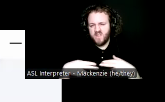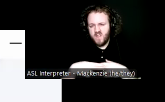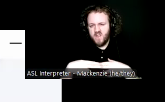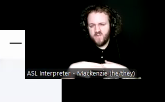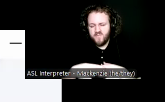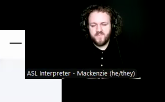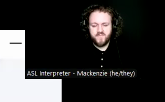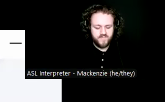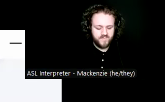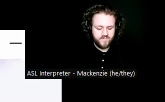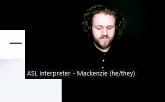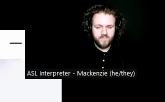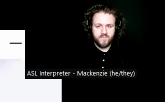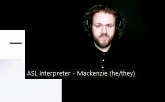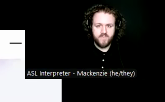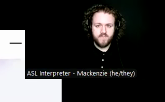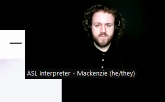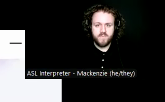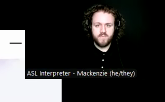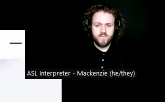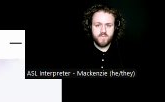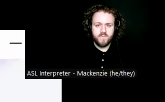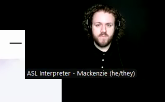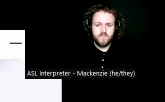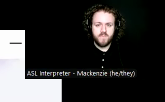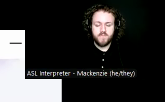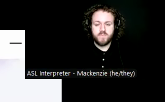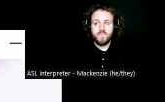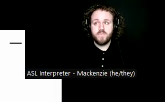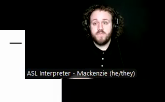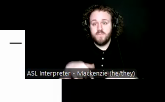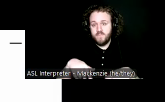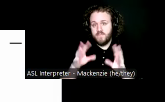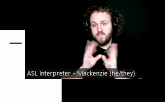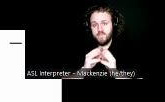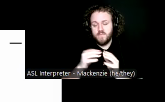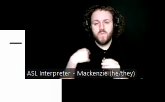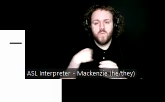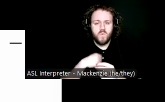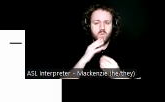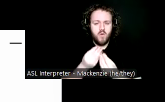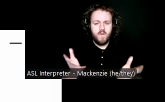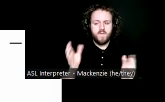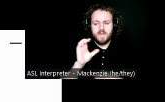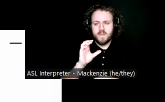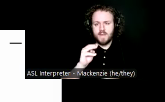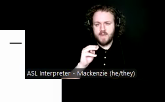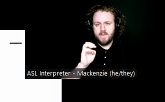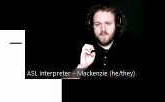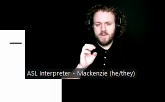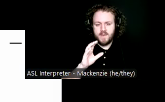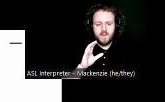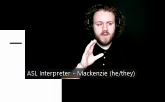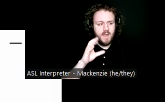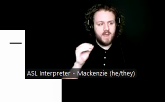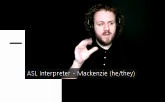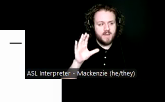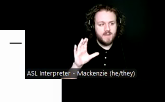Muy bien, pasemos a la siguiente y siguiente. Muy bien, como saben, vamos a